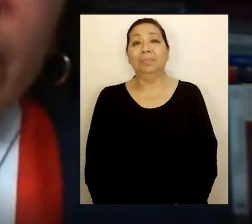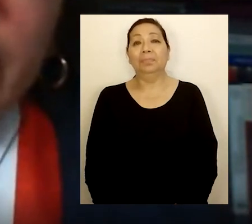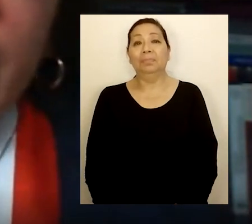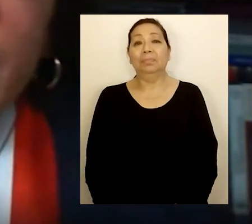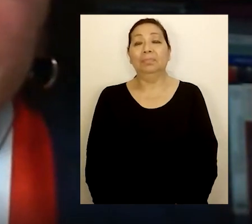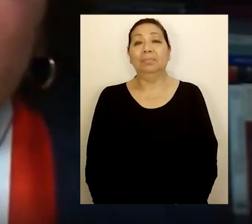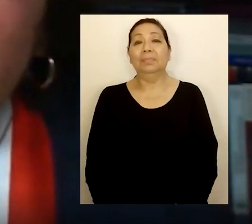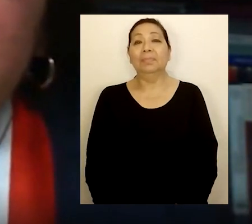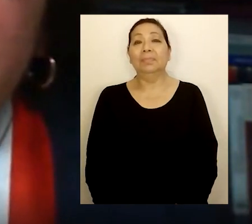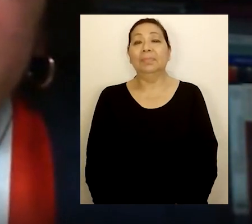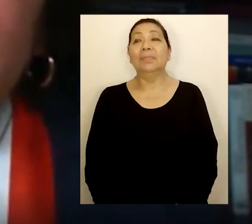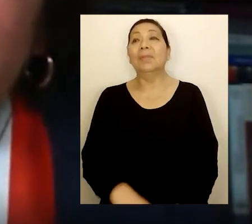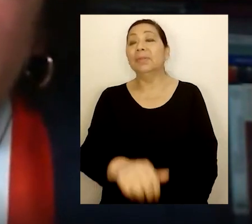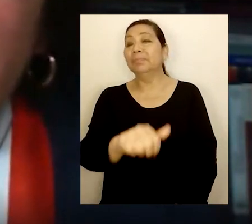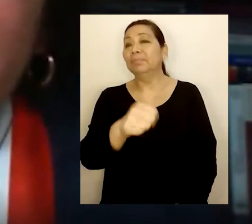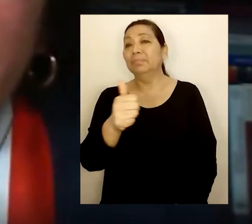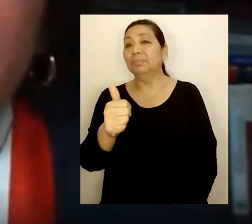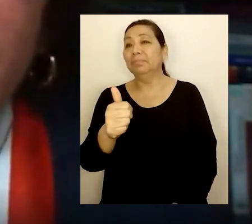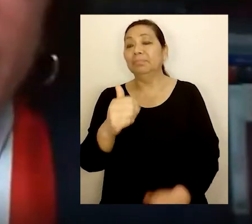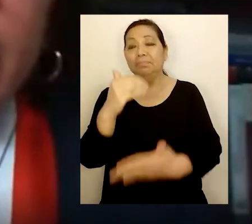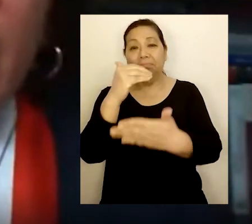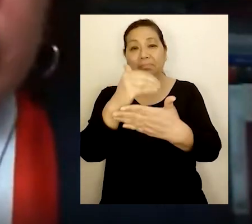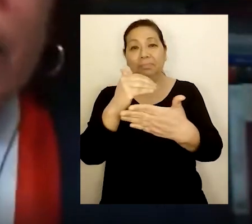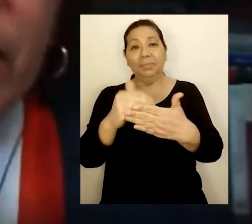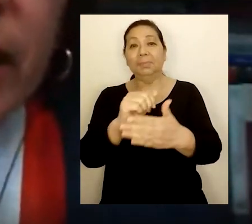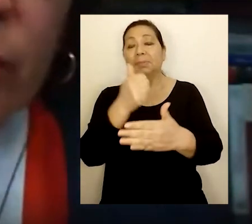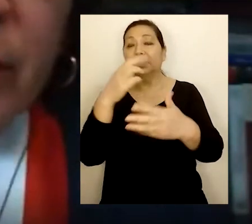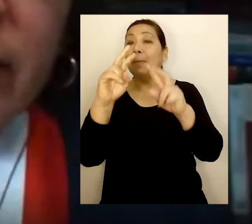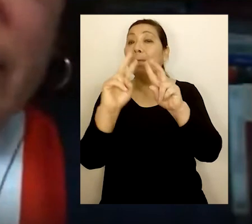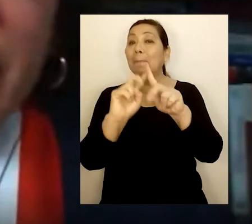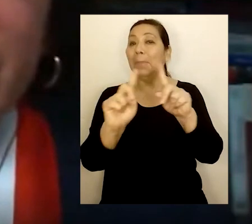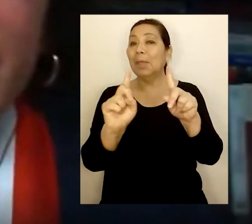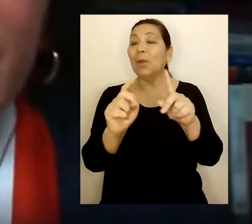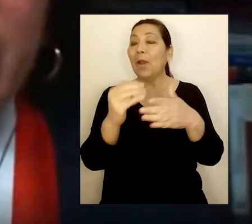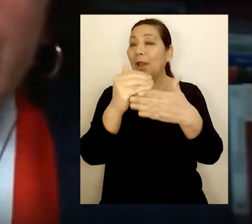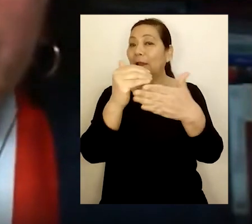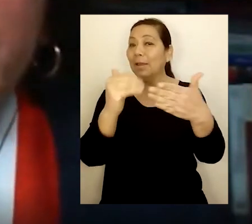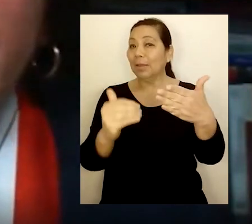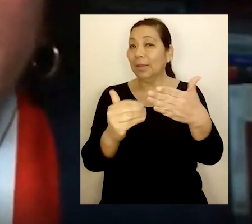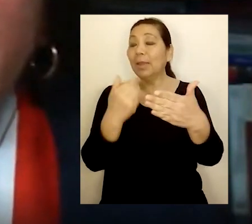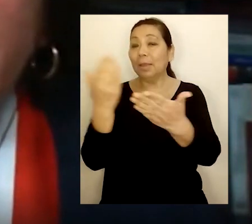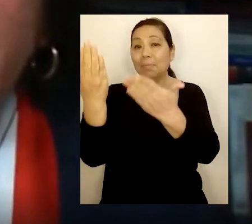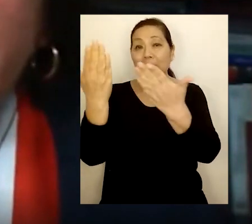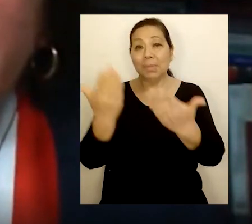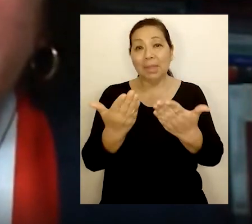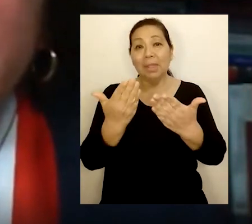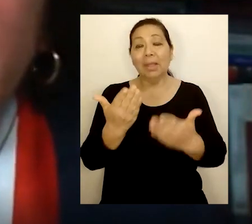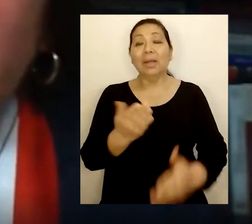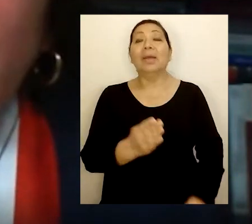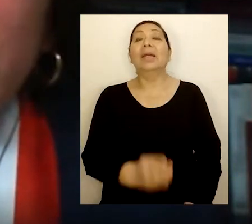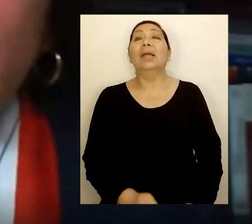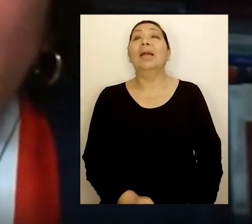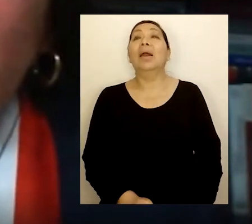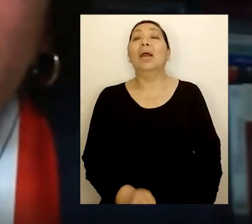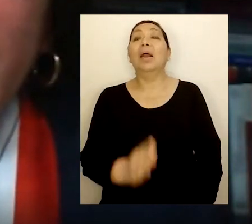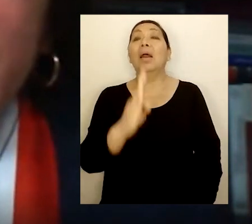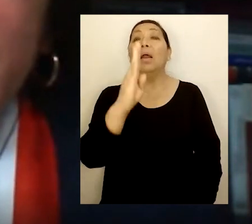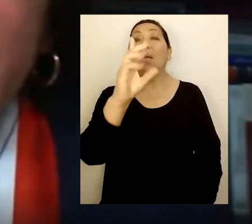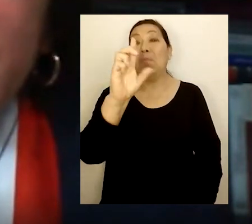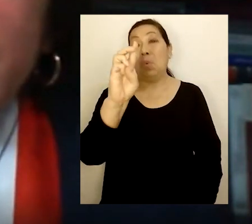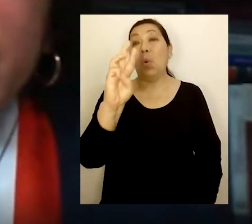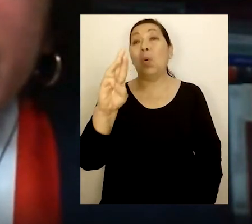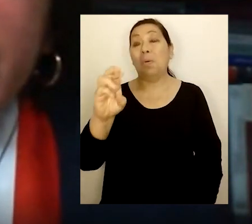De cuenta, señor secretario relator de la siguiente causa, pero previamente hay que invitar a que el magistrado Ernesto